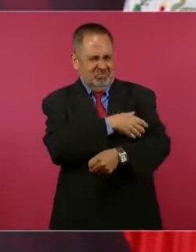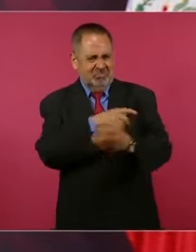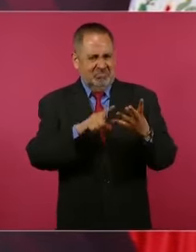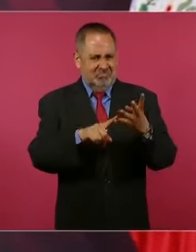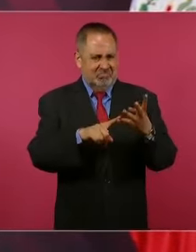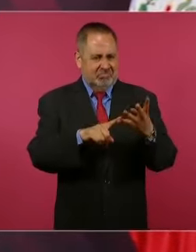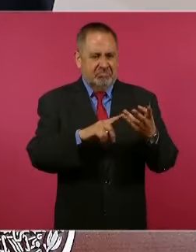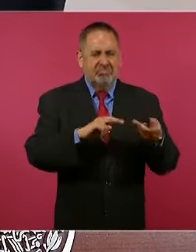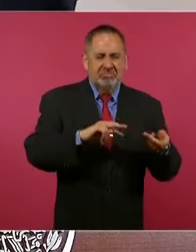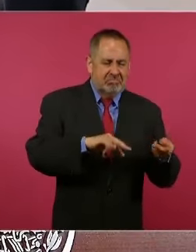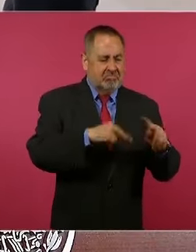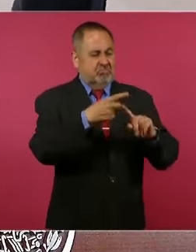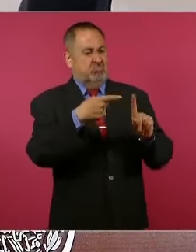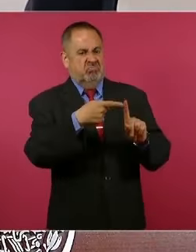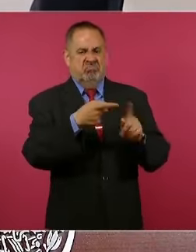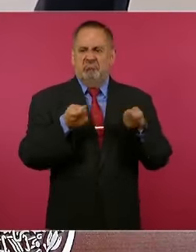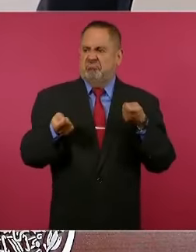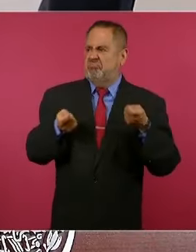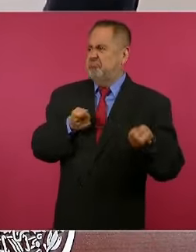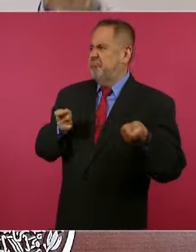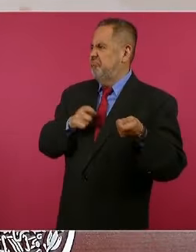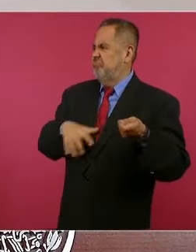nada poder